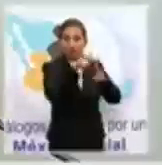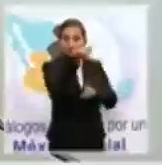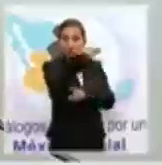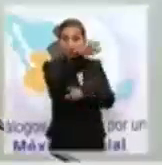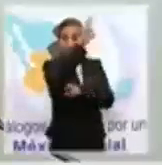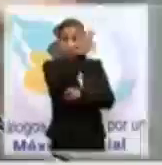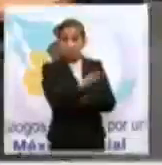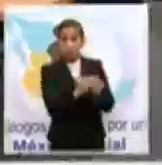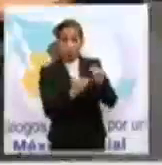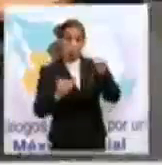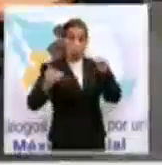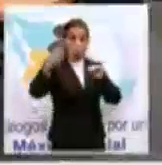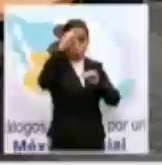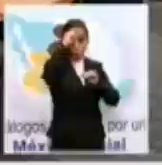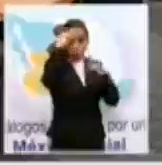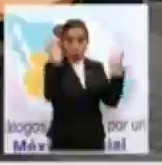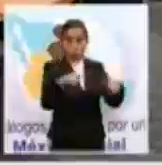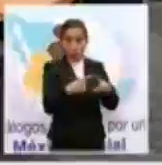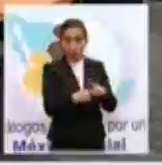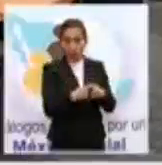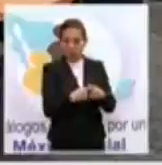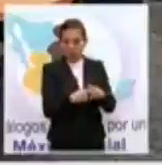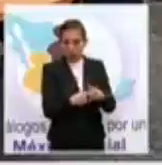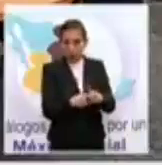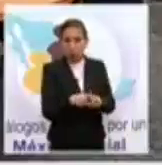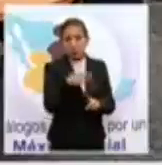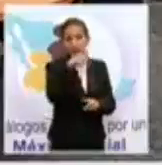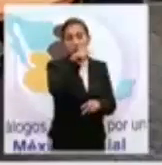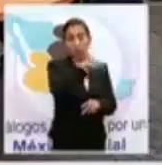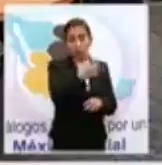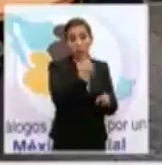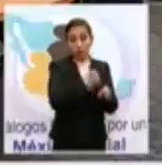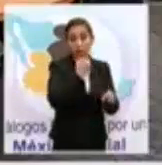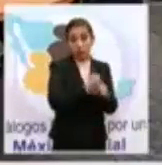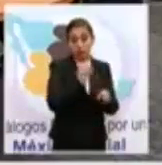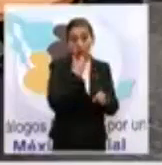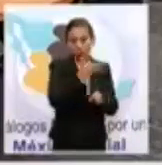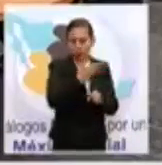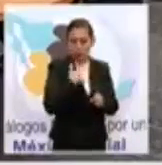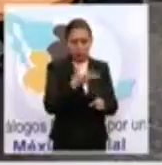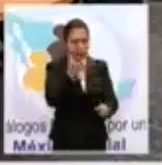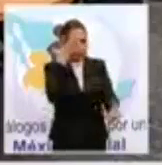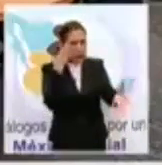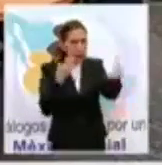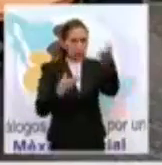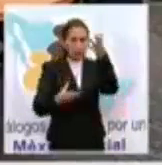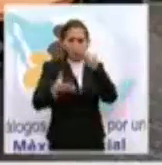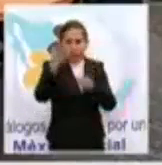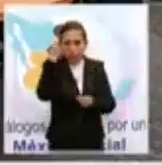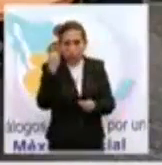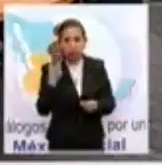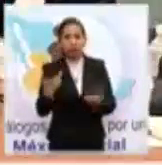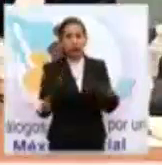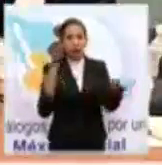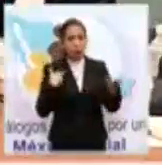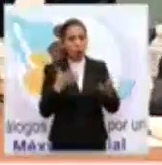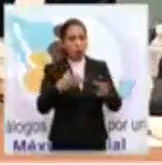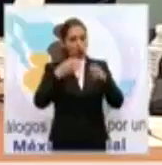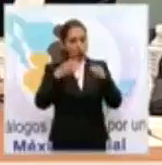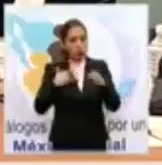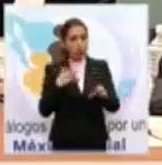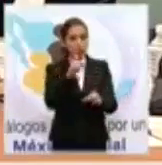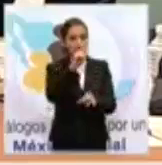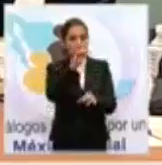17%, y en parte fue una política extraordinaria que han hecho desde la transición al mercado y a la